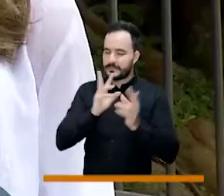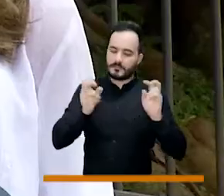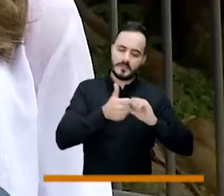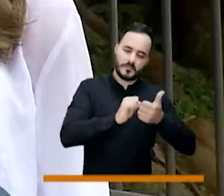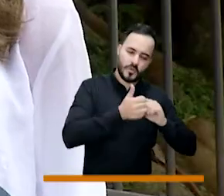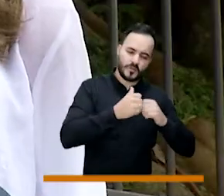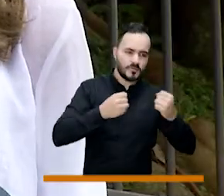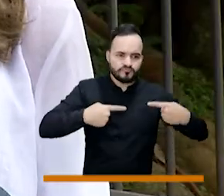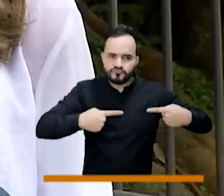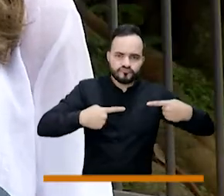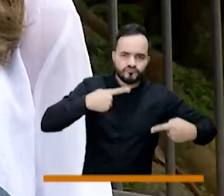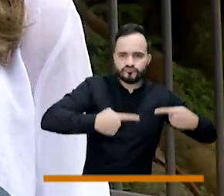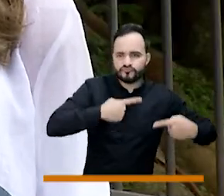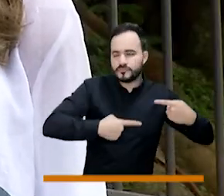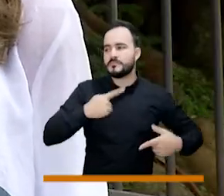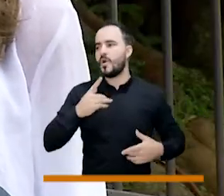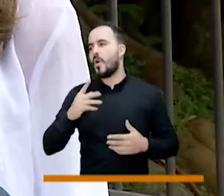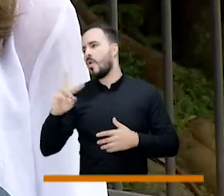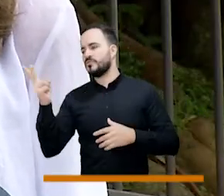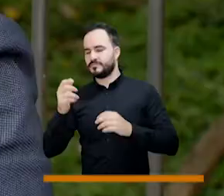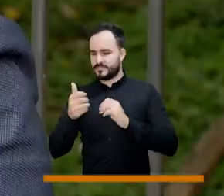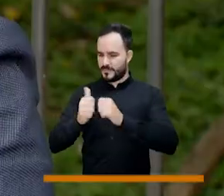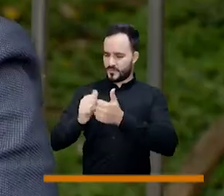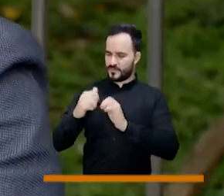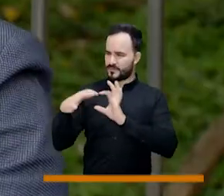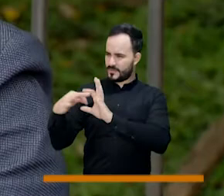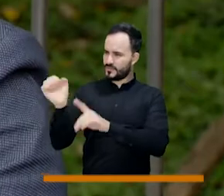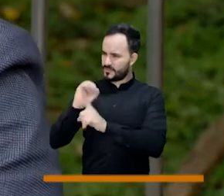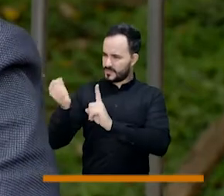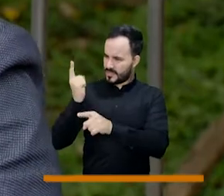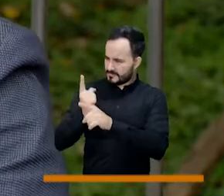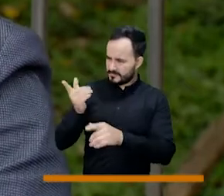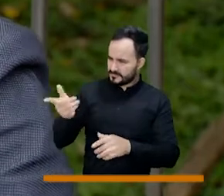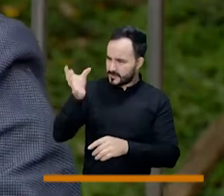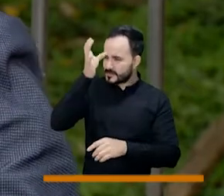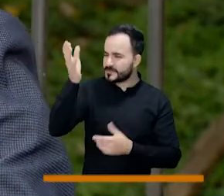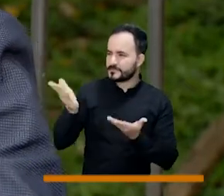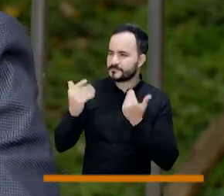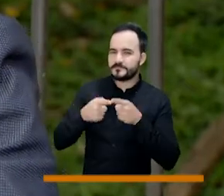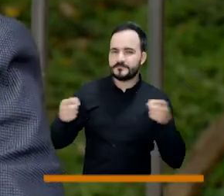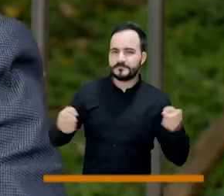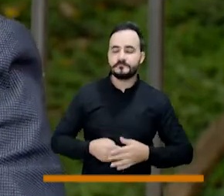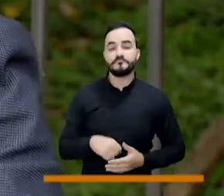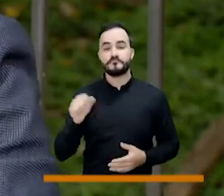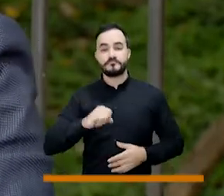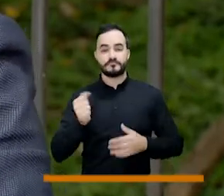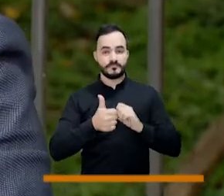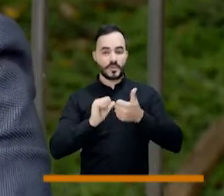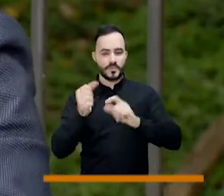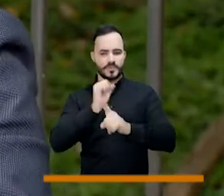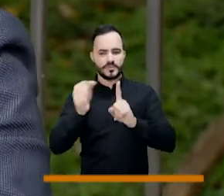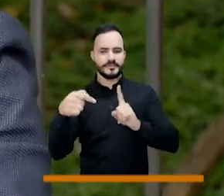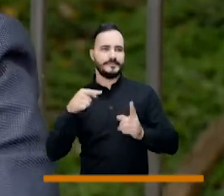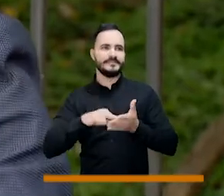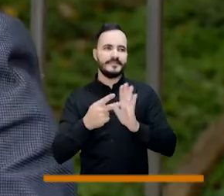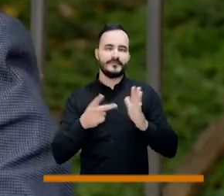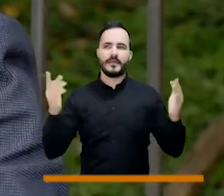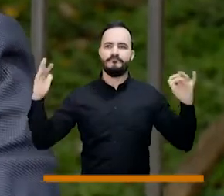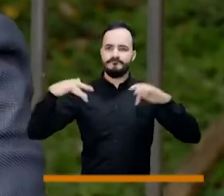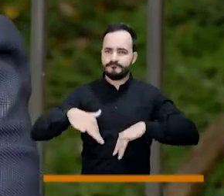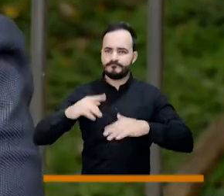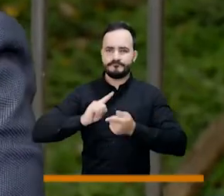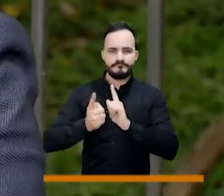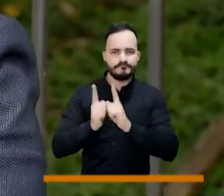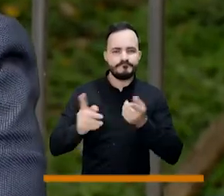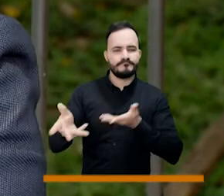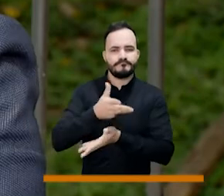deporte competitivo, pero en este caso del deporte social. Hablar de deporte social, un lugar de encuentro de diferentes generaciones,